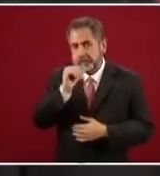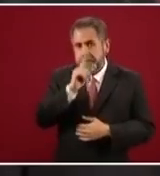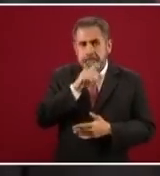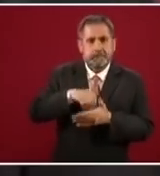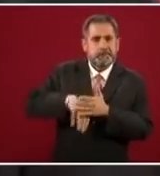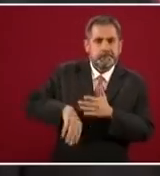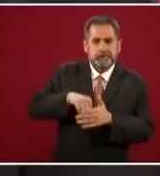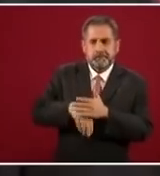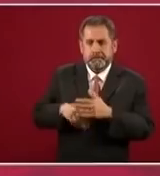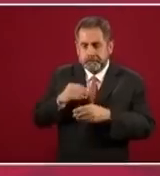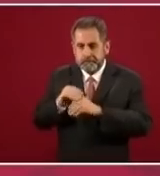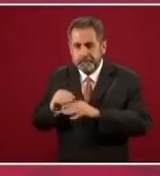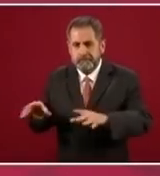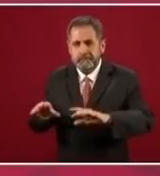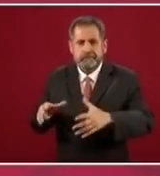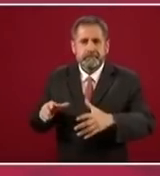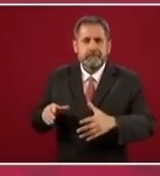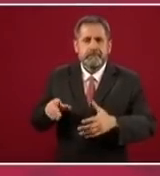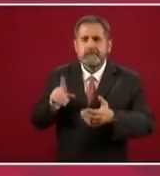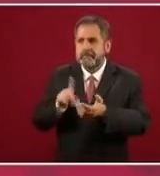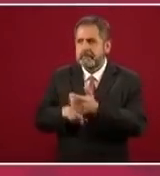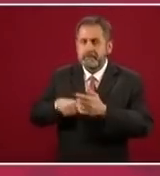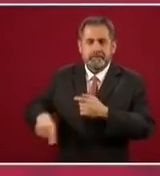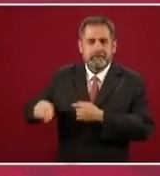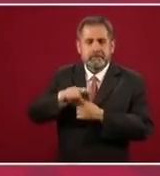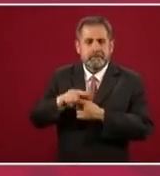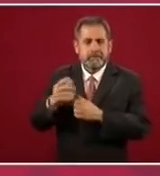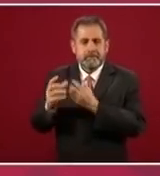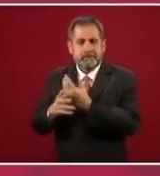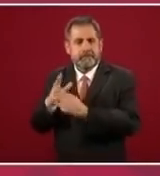adecuada a los migrantes.